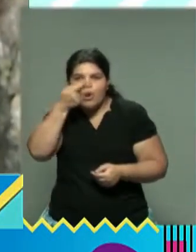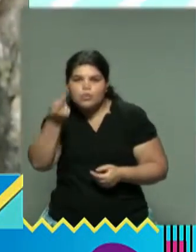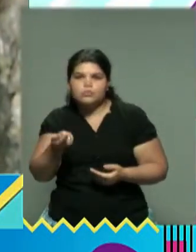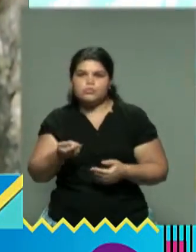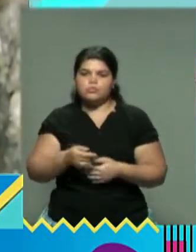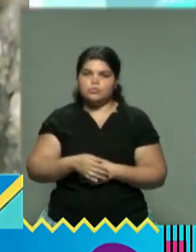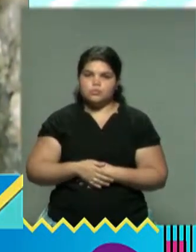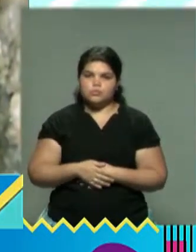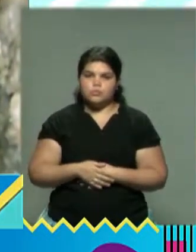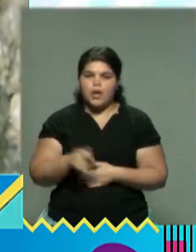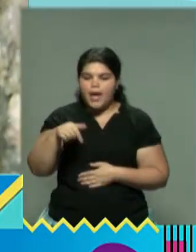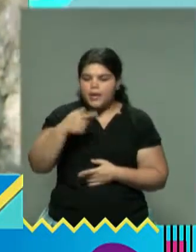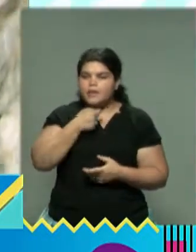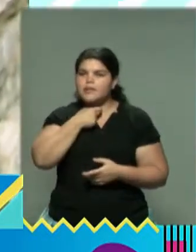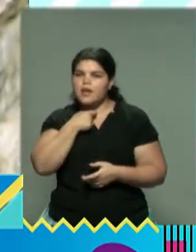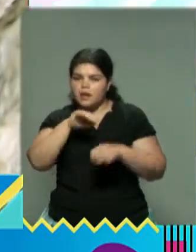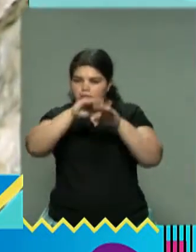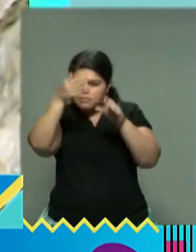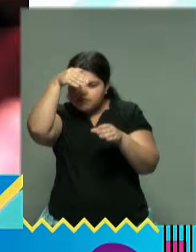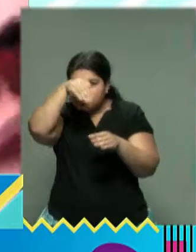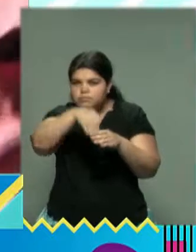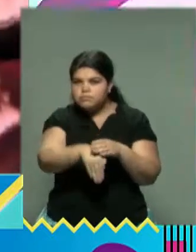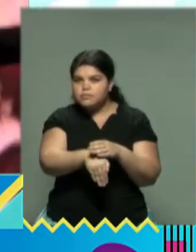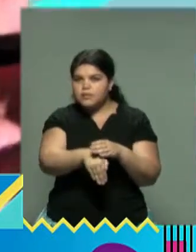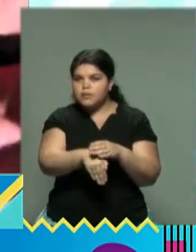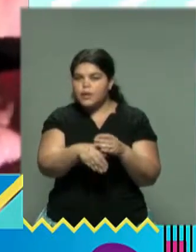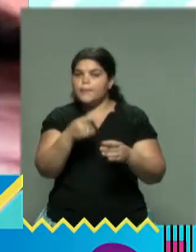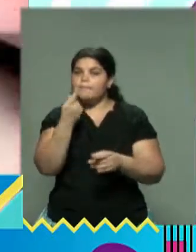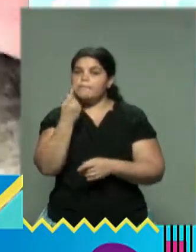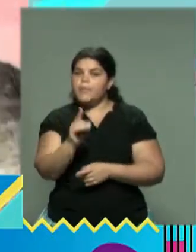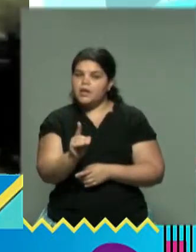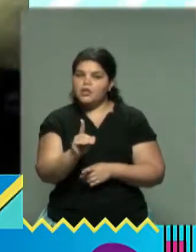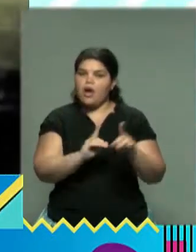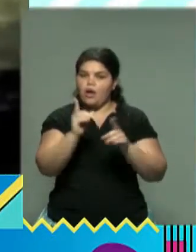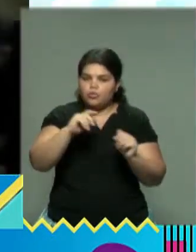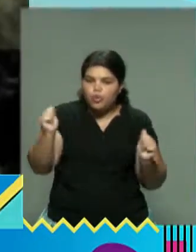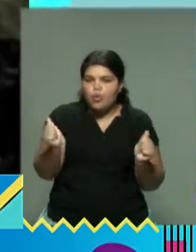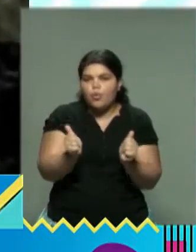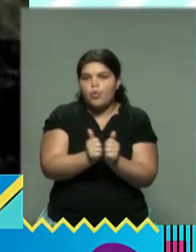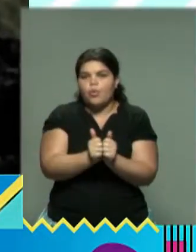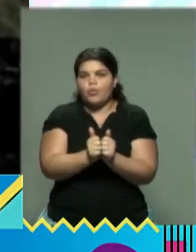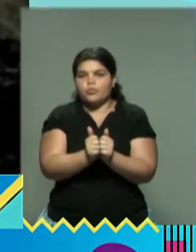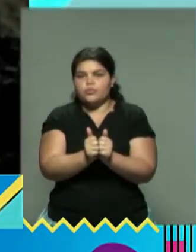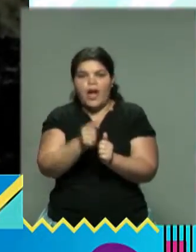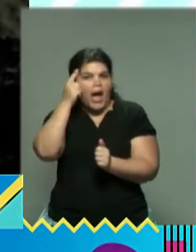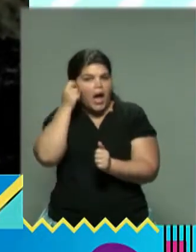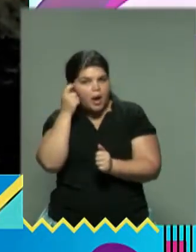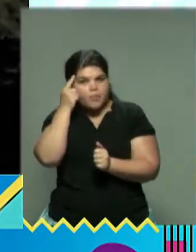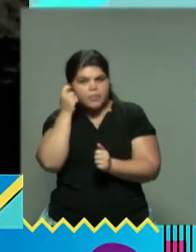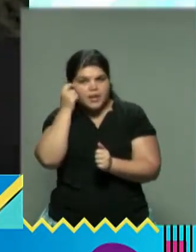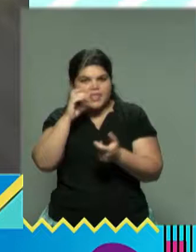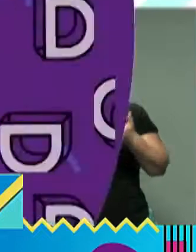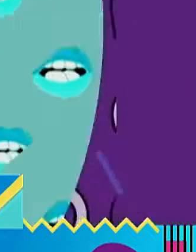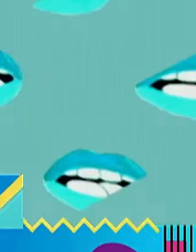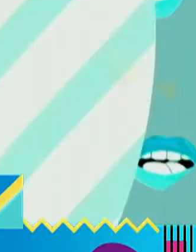ese mundo subterráneo, pero lo cierto es que la mayoría está un tiempo con nosotros, aprende las técnicas, porque nosotros no